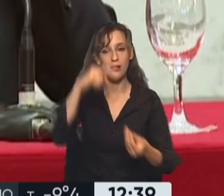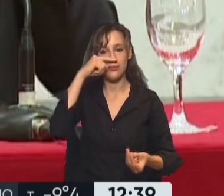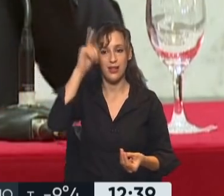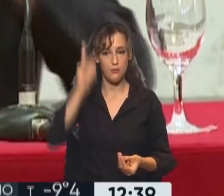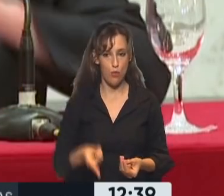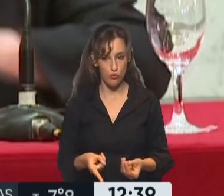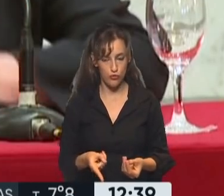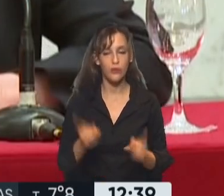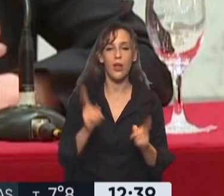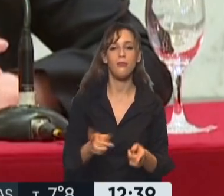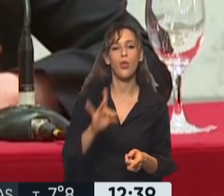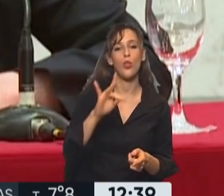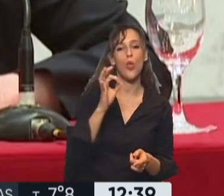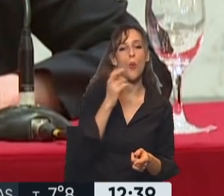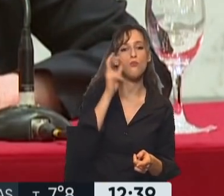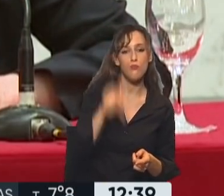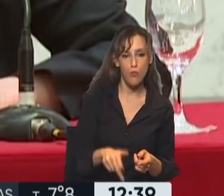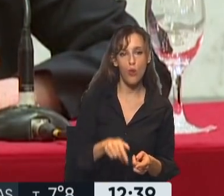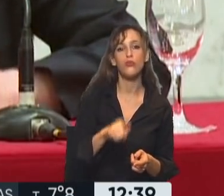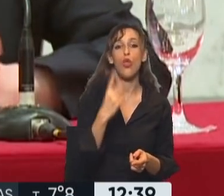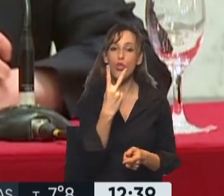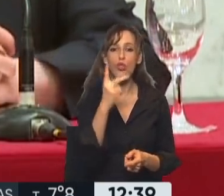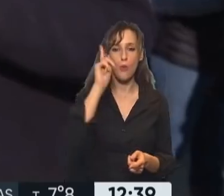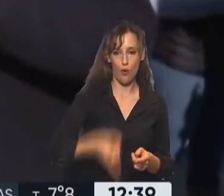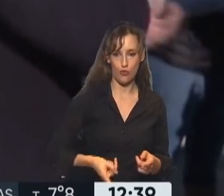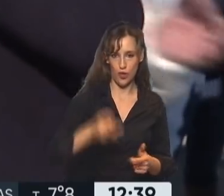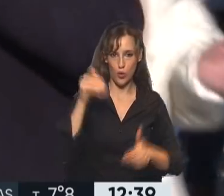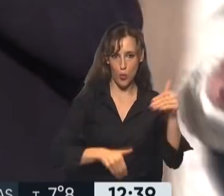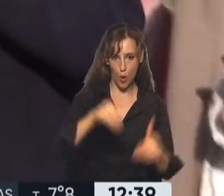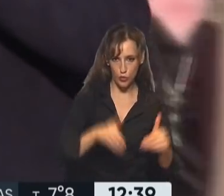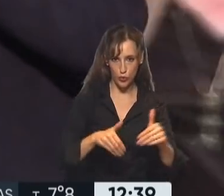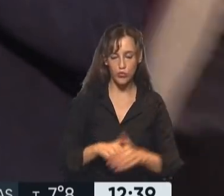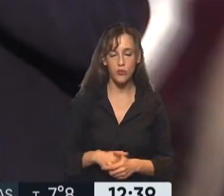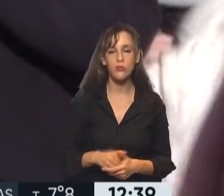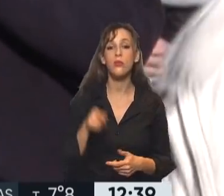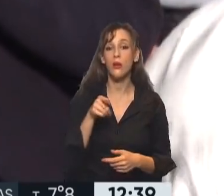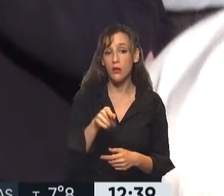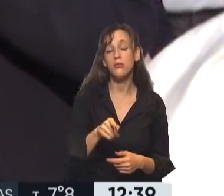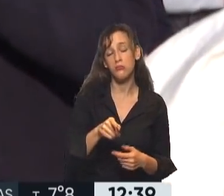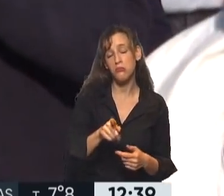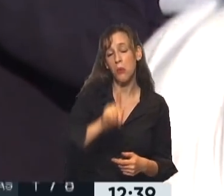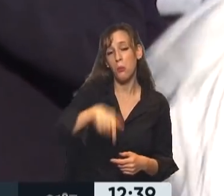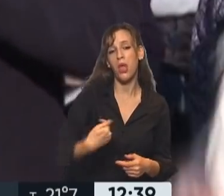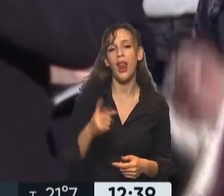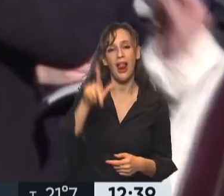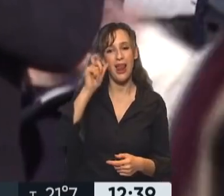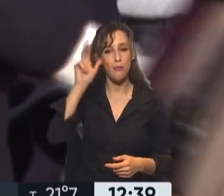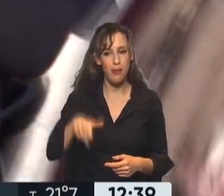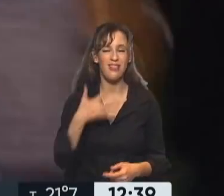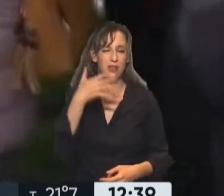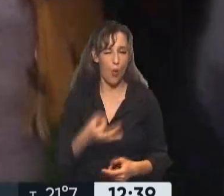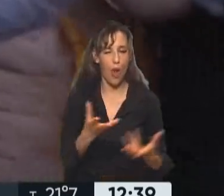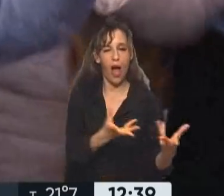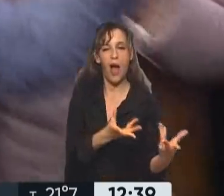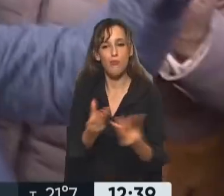y de Nicolas Dupont-Aignan, que logró un 2% de los votos, lo que sitúa el apoyo con el que contaría Marine Le Pen en un importante